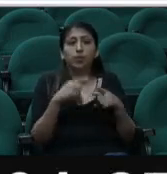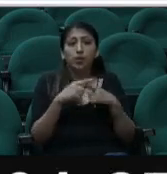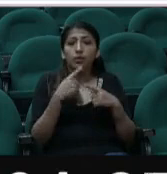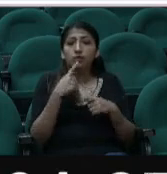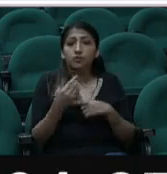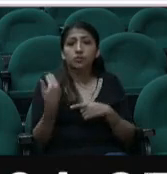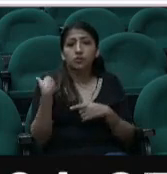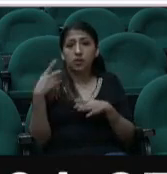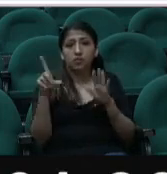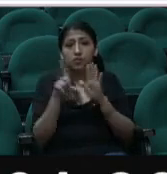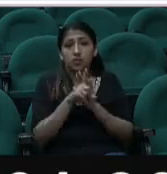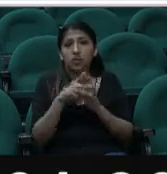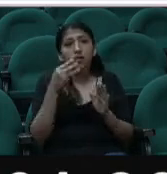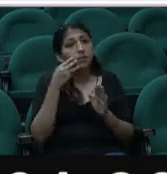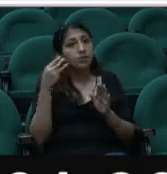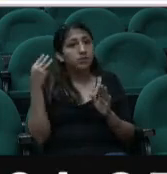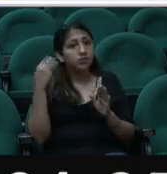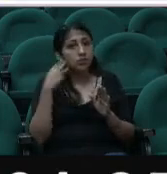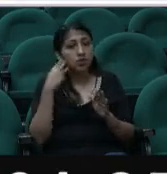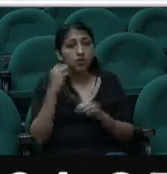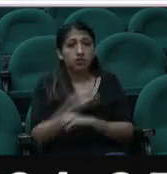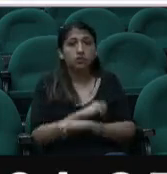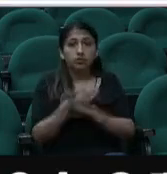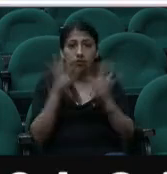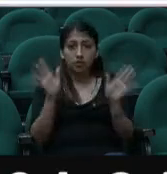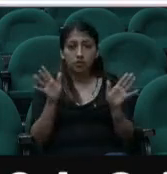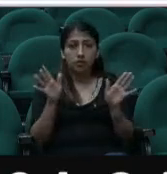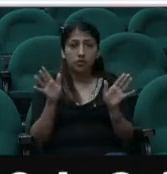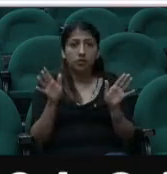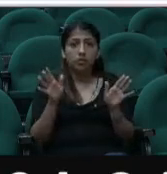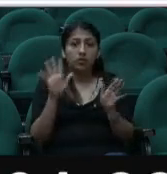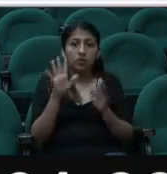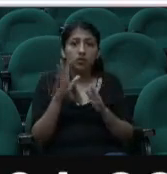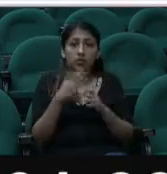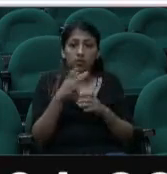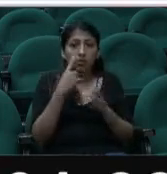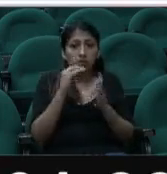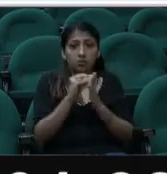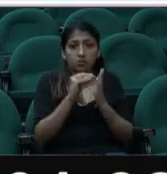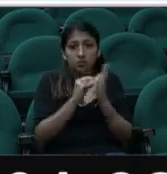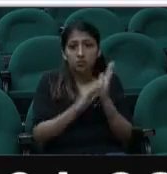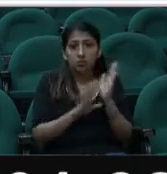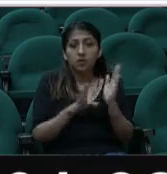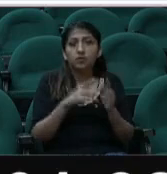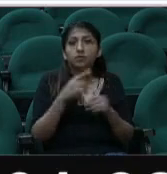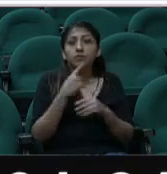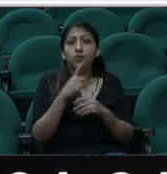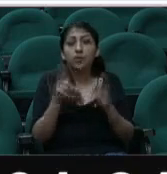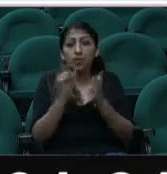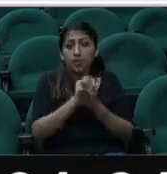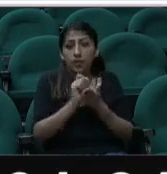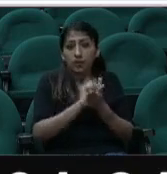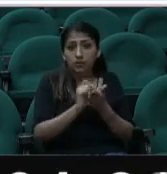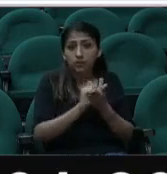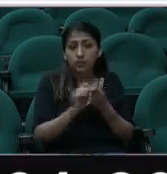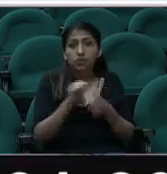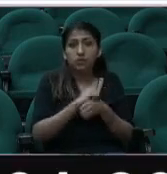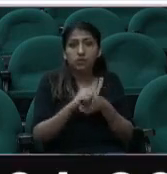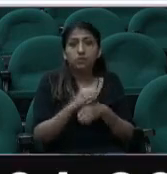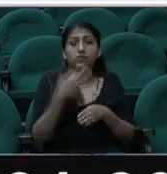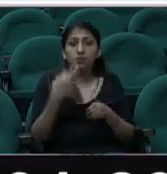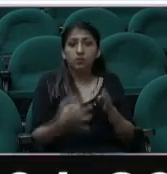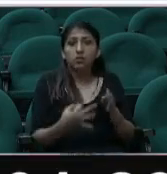que tenemos una ley amazónica que es tan clara en teoría que muy bien es muy bien escrita participativa